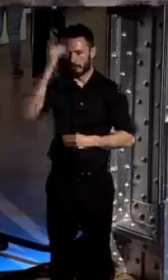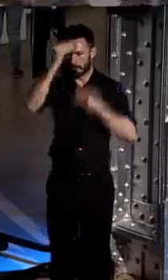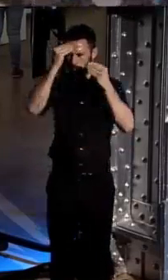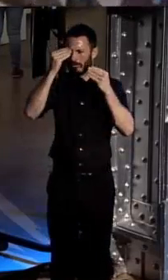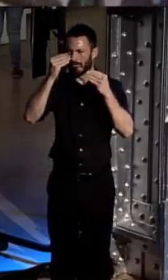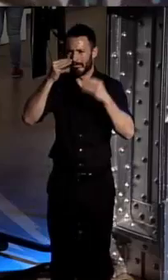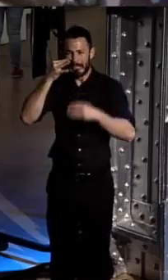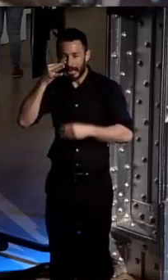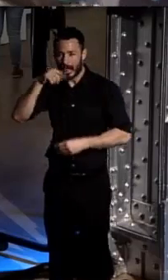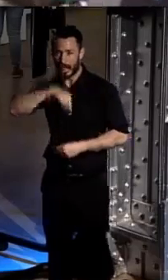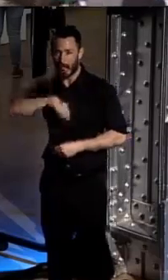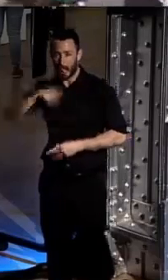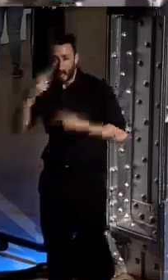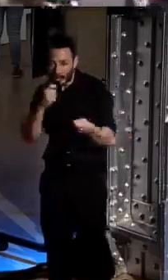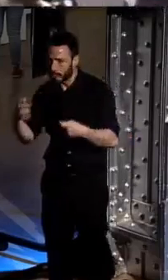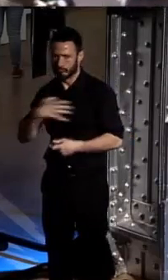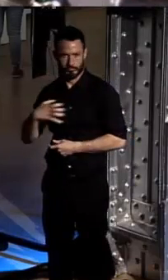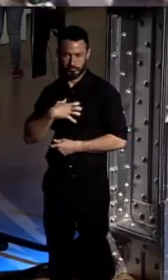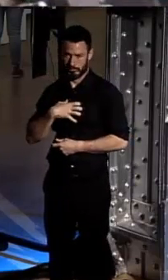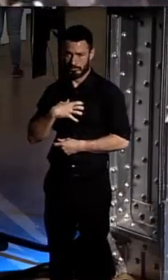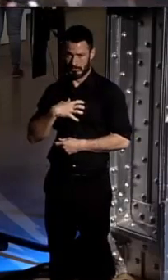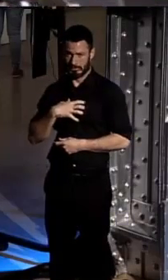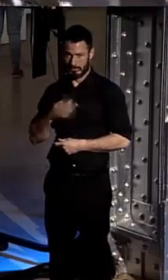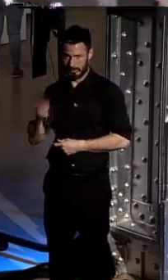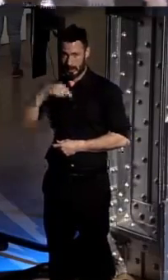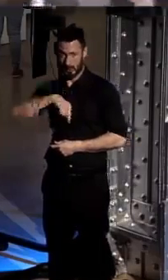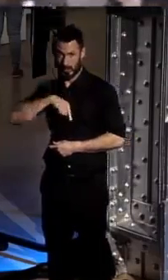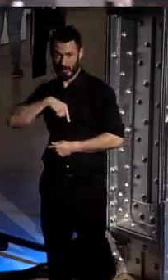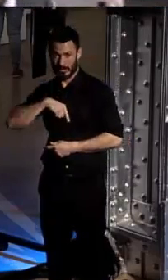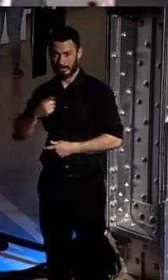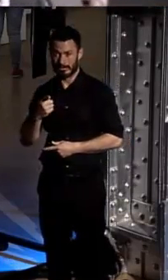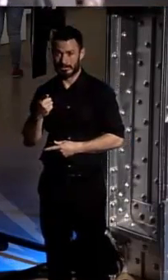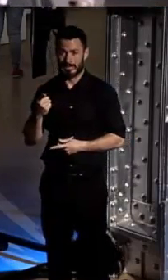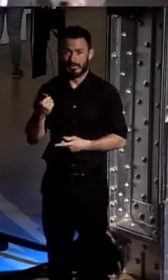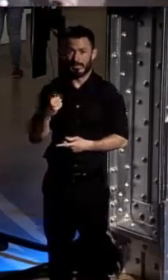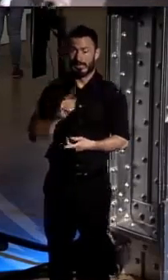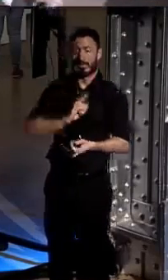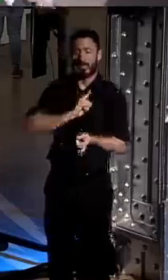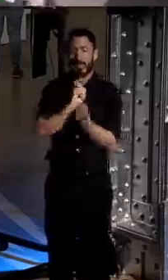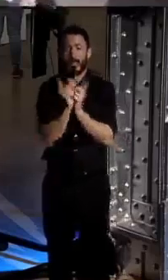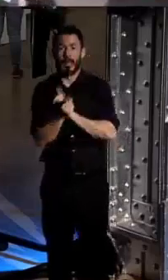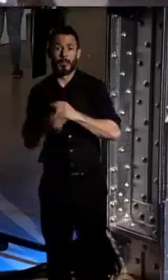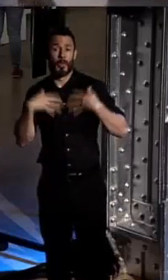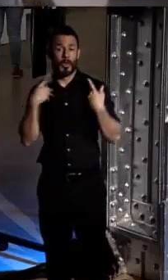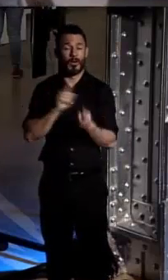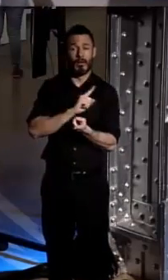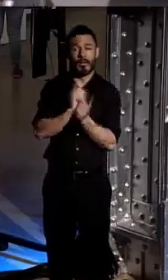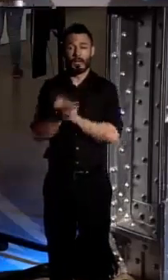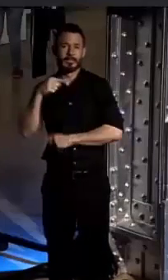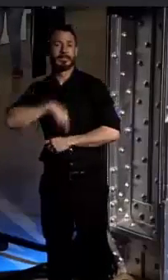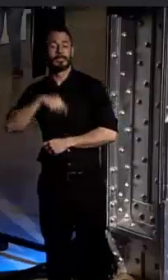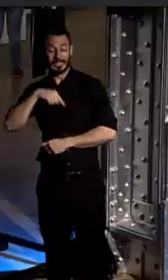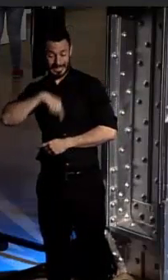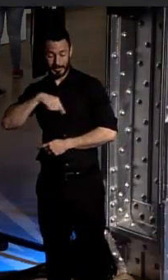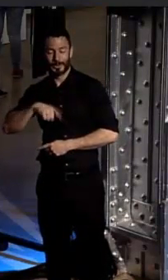las emociones no las podemos controlar. Es más, las emociones es lo único que no podemos controlar, que es lo que transformamos en sentimientos, que eso es lo que sí que podemos